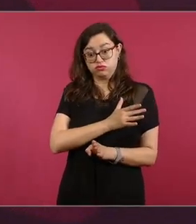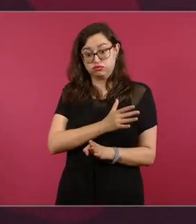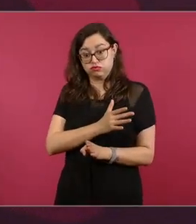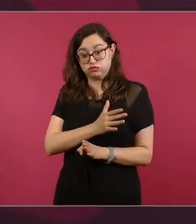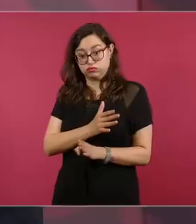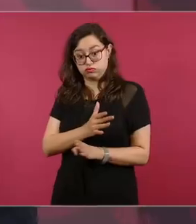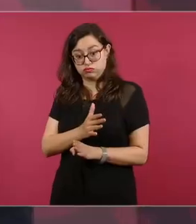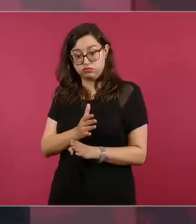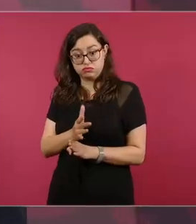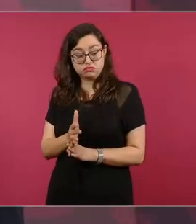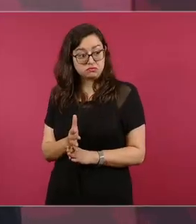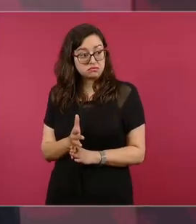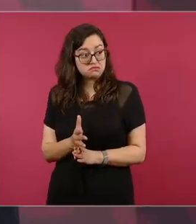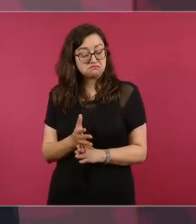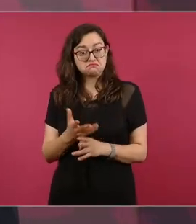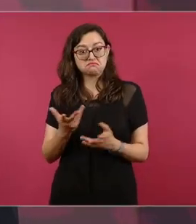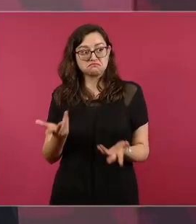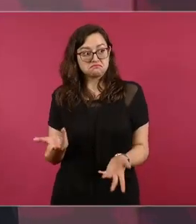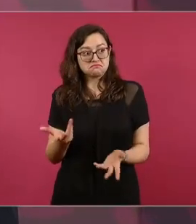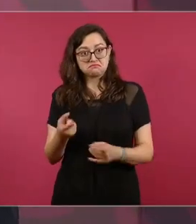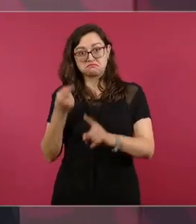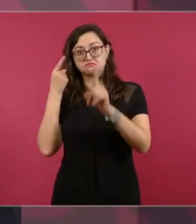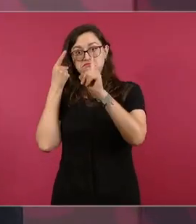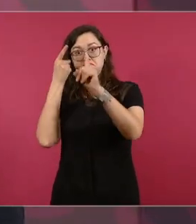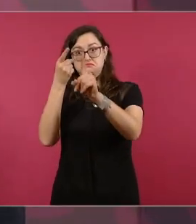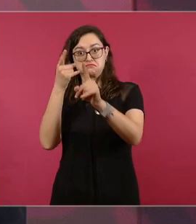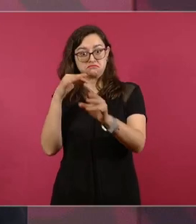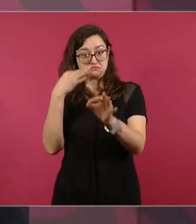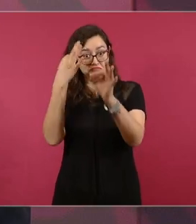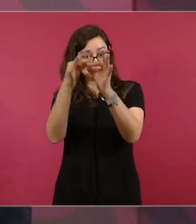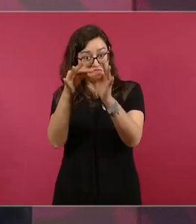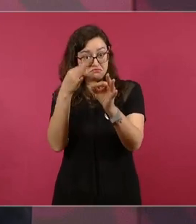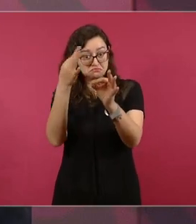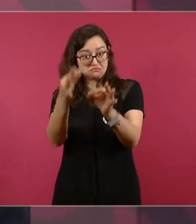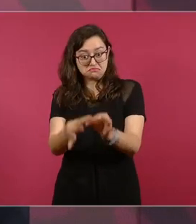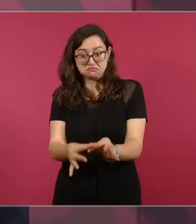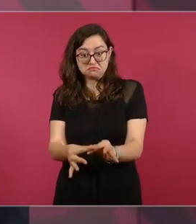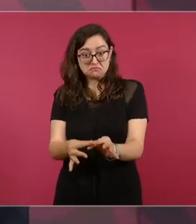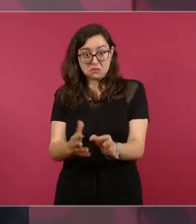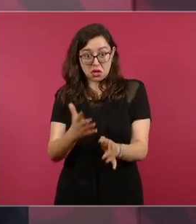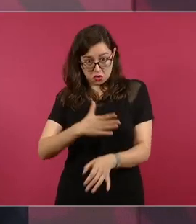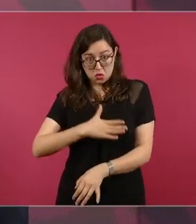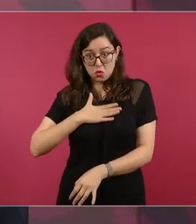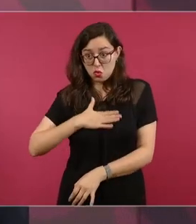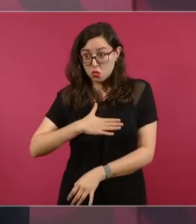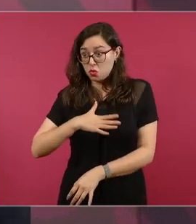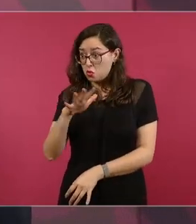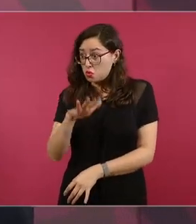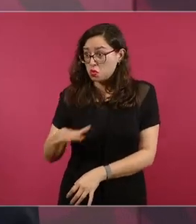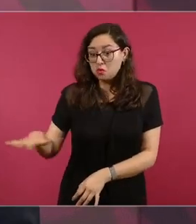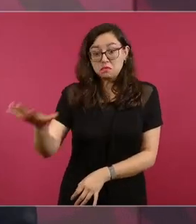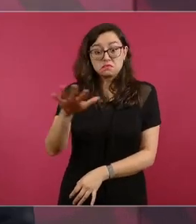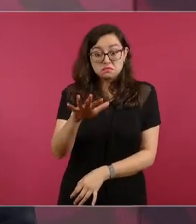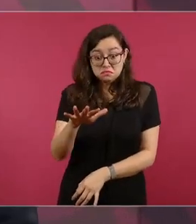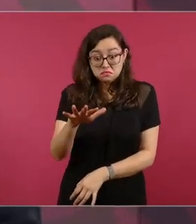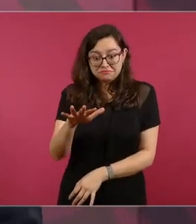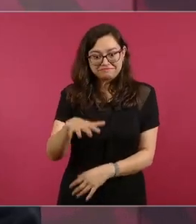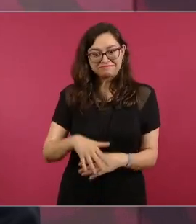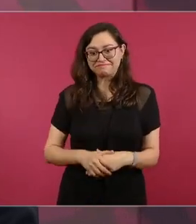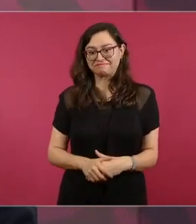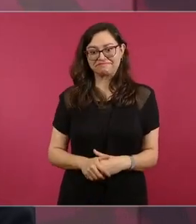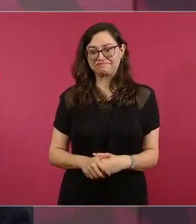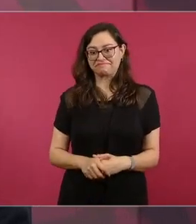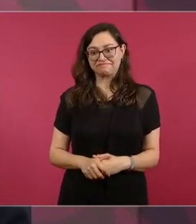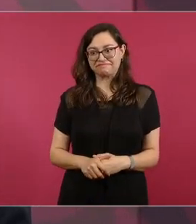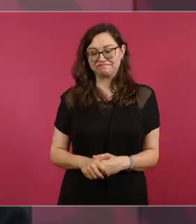habían cumplido los anhelos de justicia de los que participaron